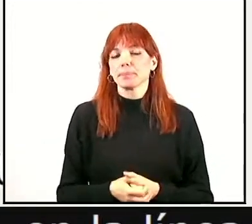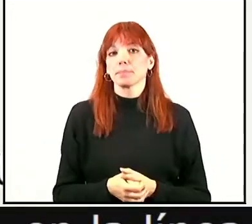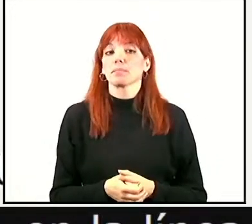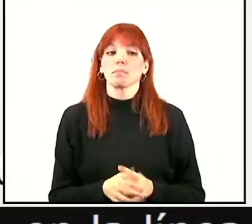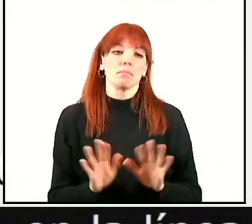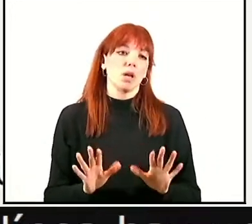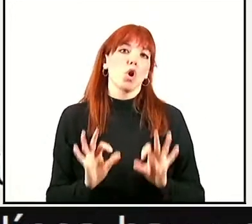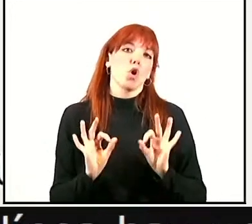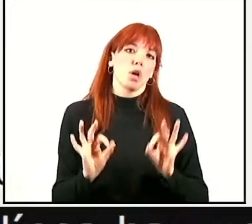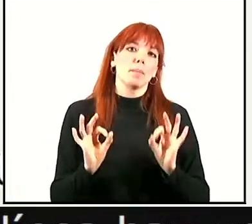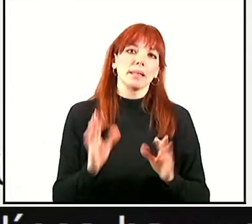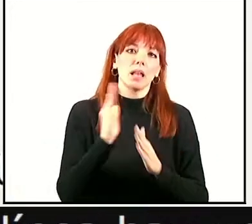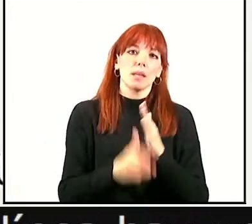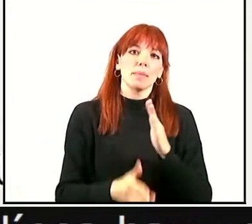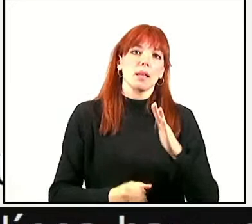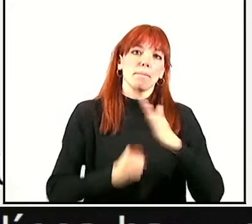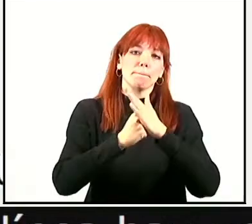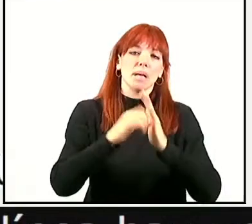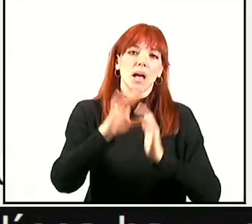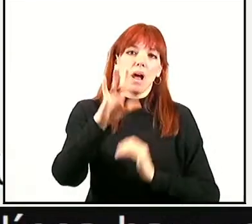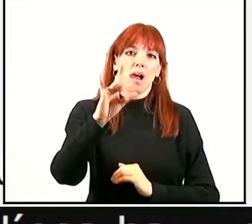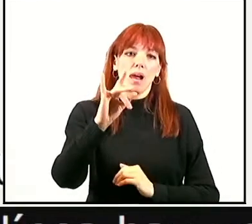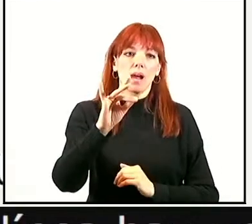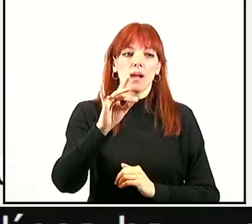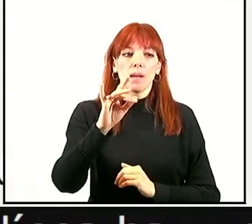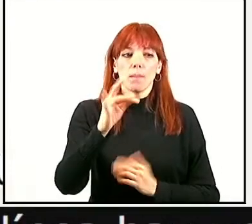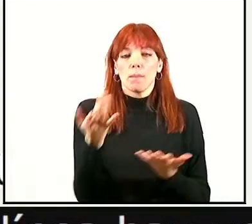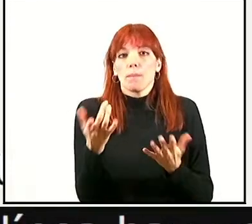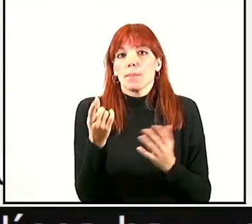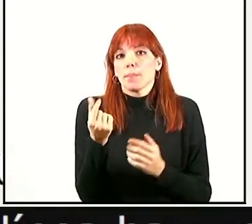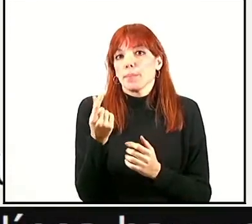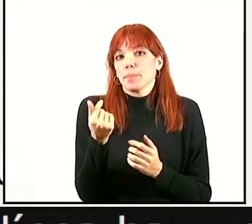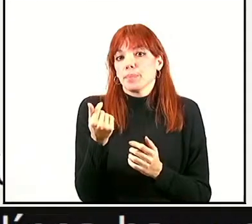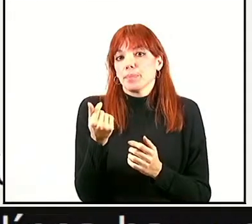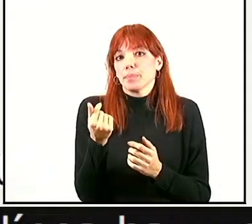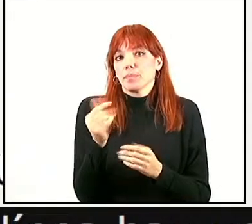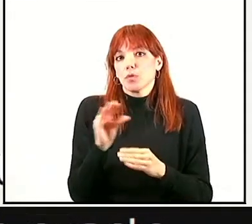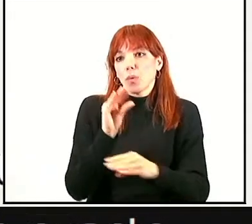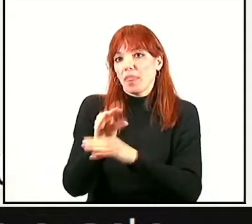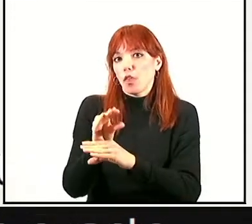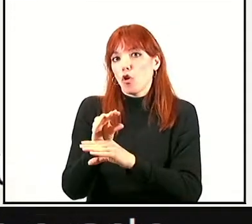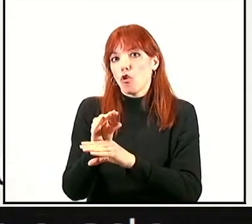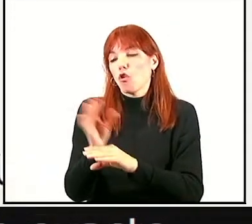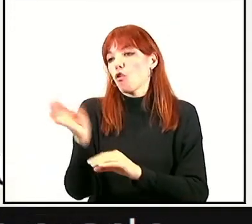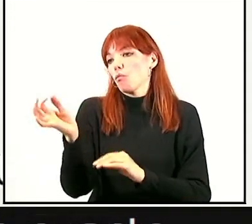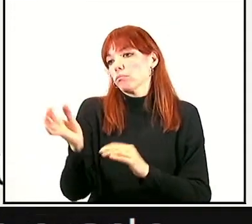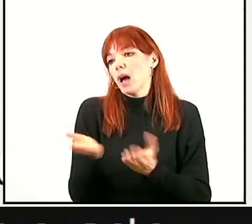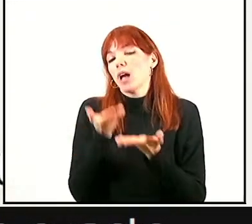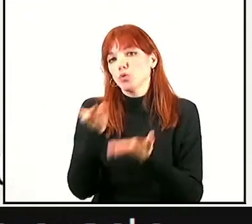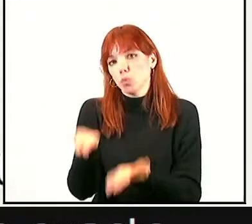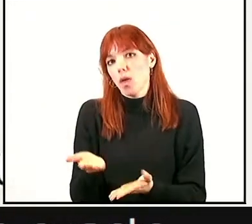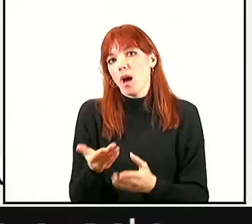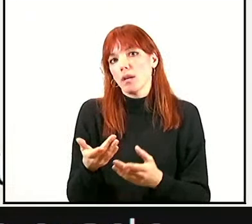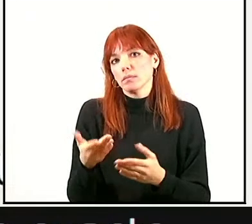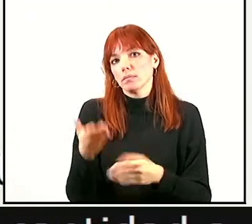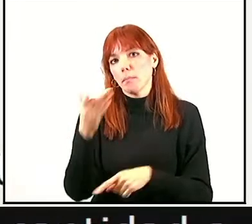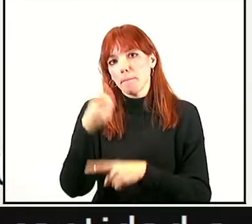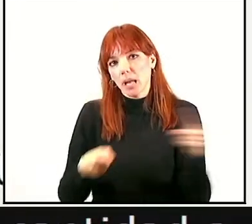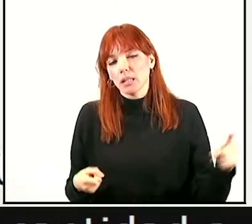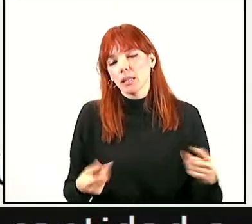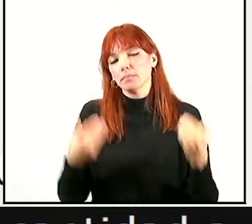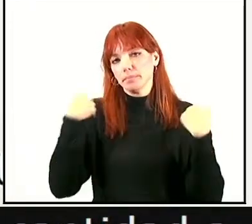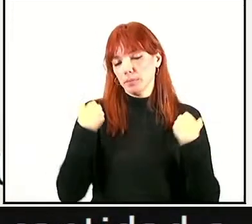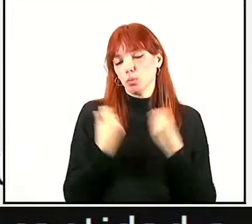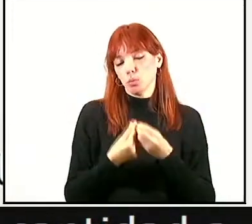lógicamente, hay un límite de la cantidad a subvencionar o a ayudar por parte de la Administración